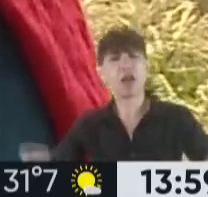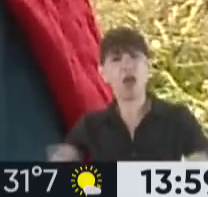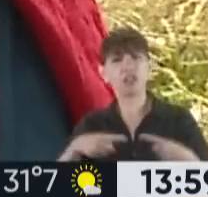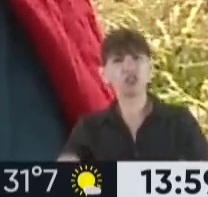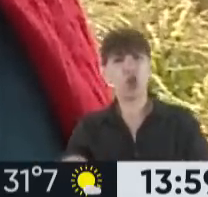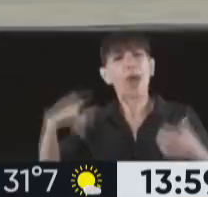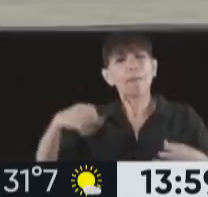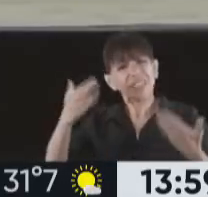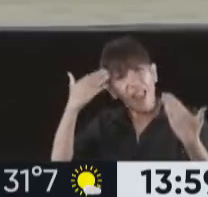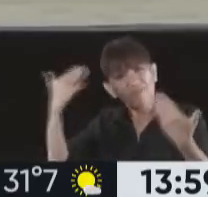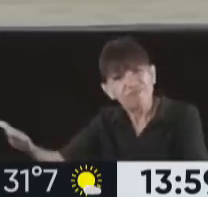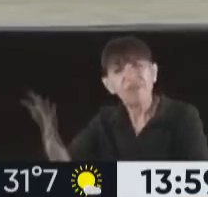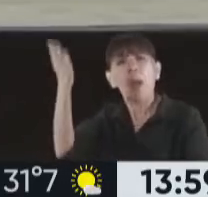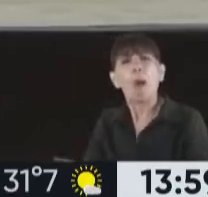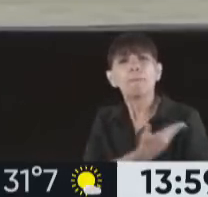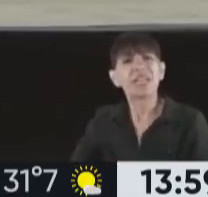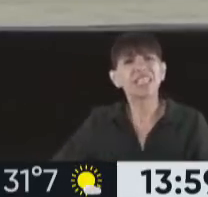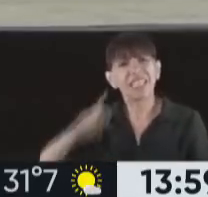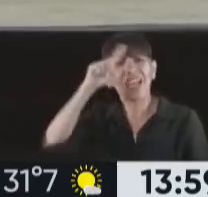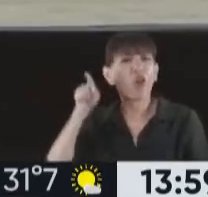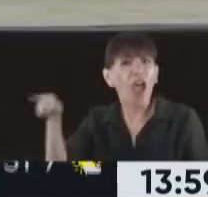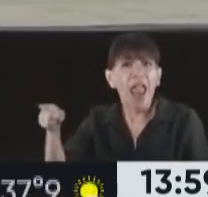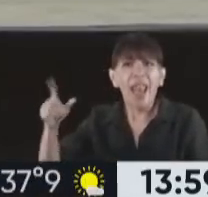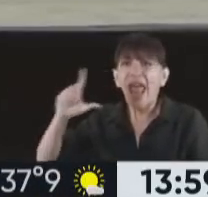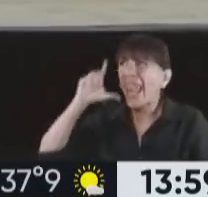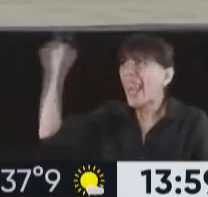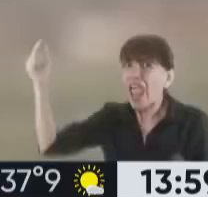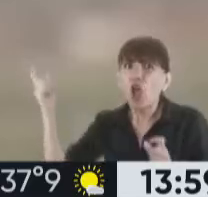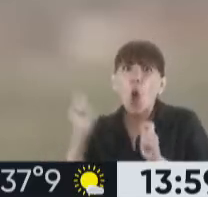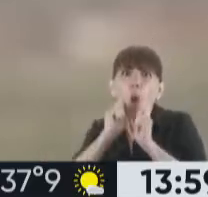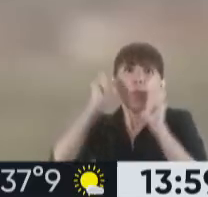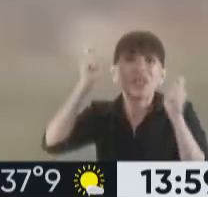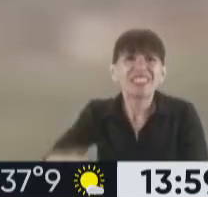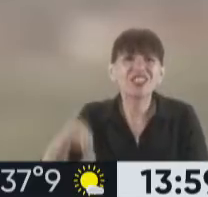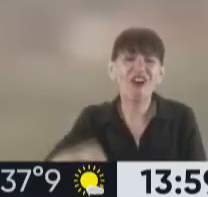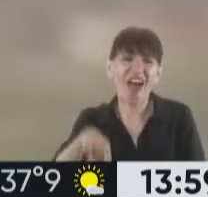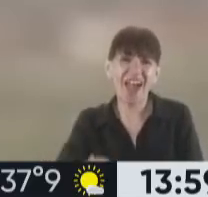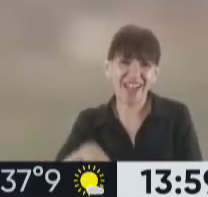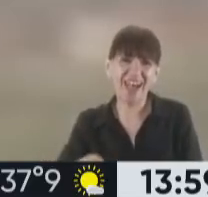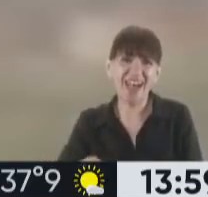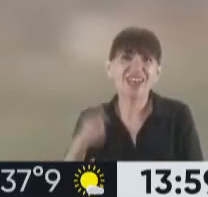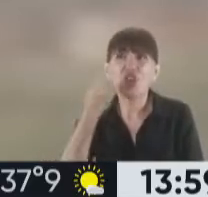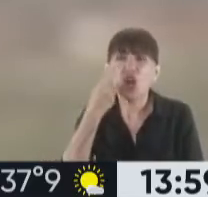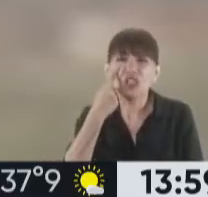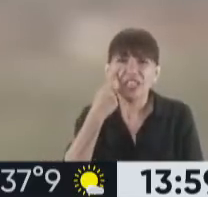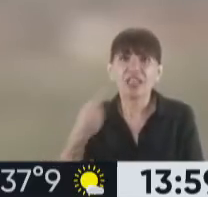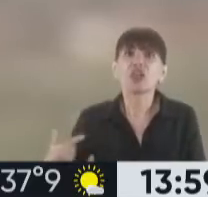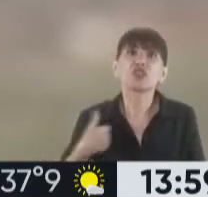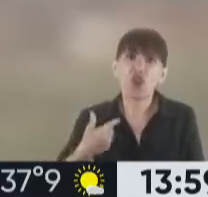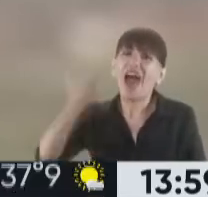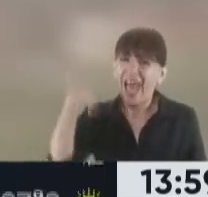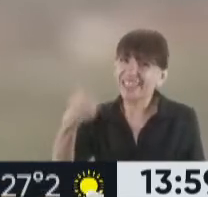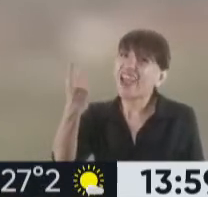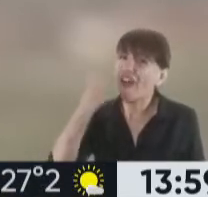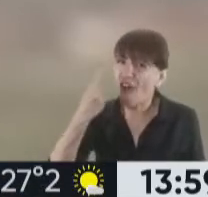señor presidente, especialmente que ha venido tan lejos a vernos, a visitarnos, para conocerlo. Yo lo conocía por